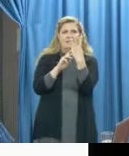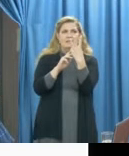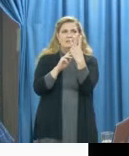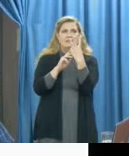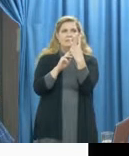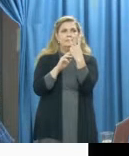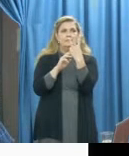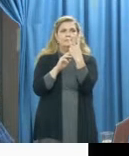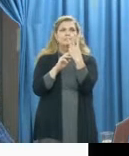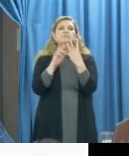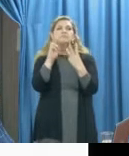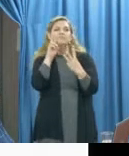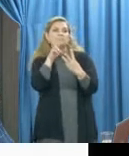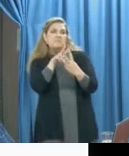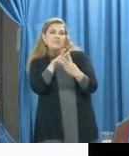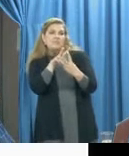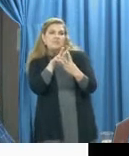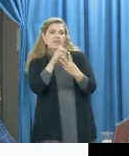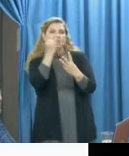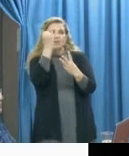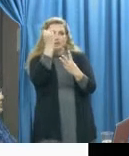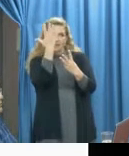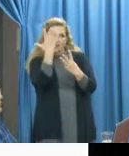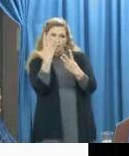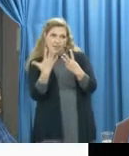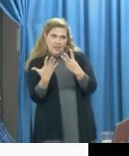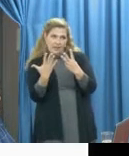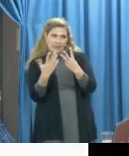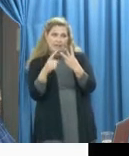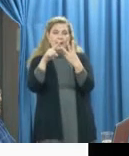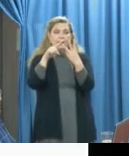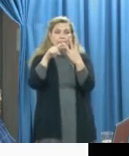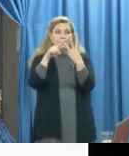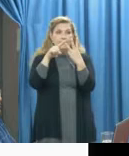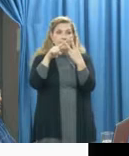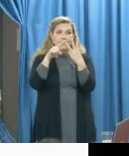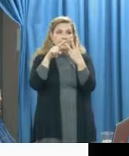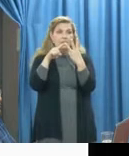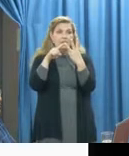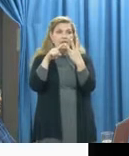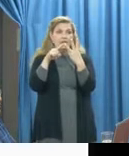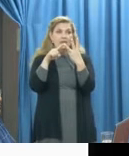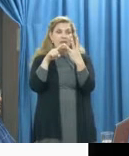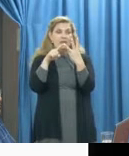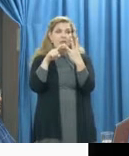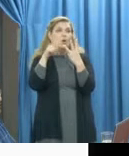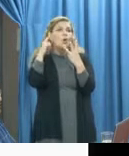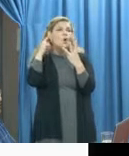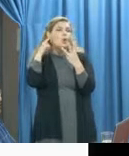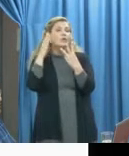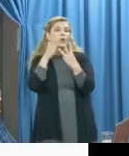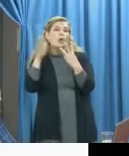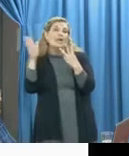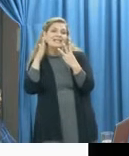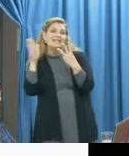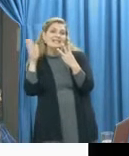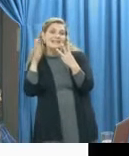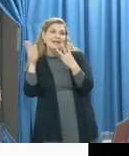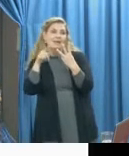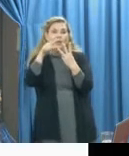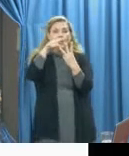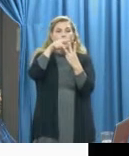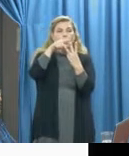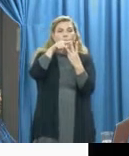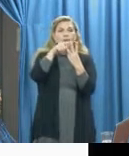partes, como ven aquí este esquemita. La primera parte, que le llaman oído externo, y el